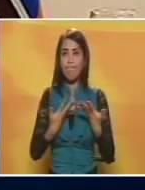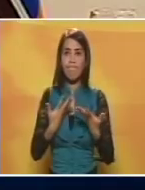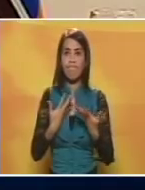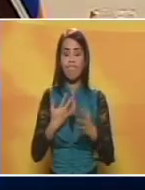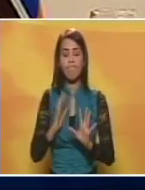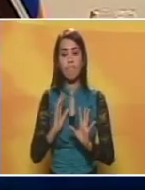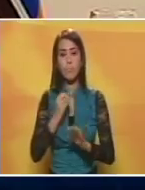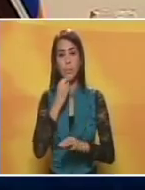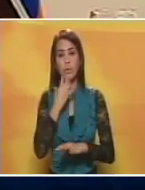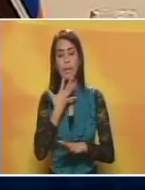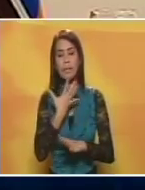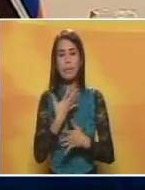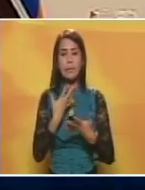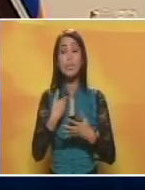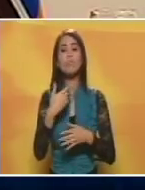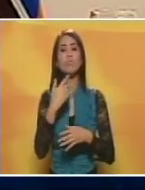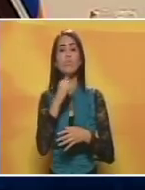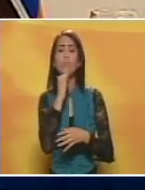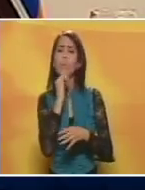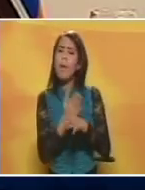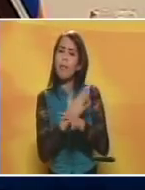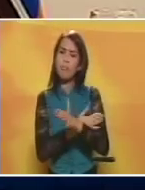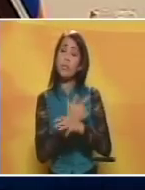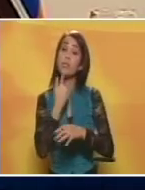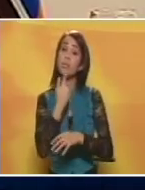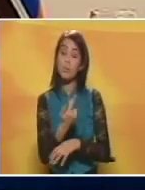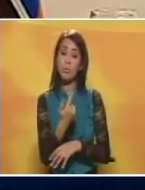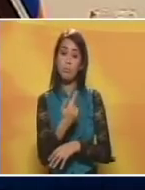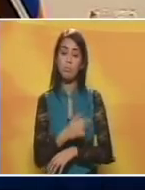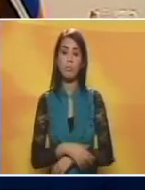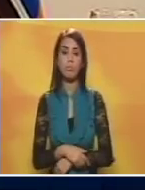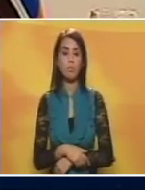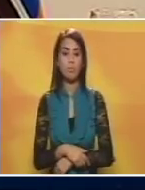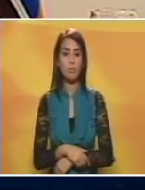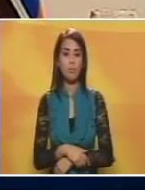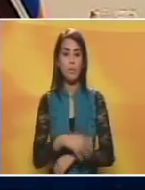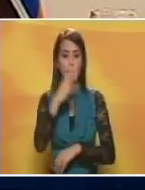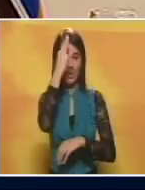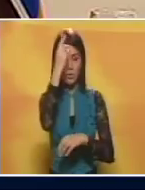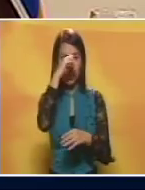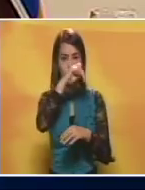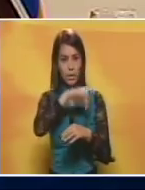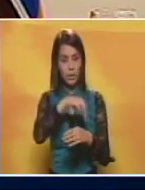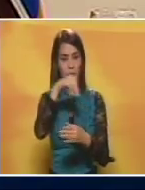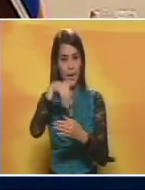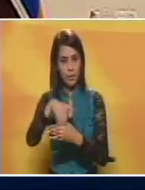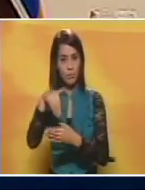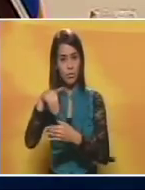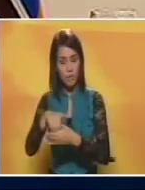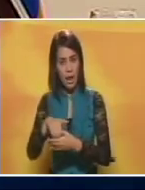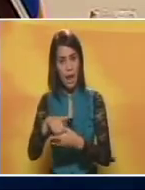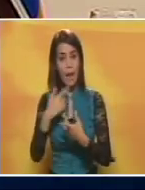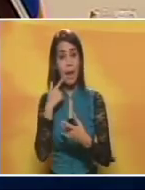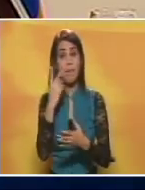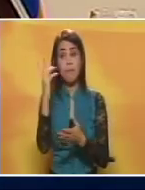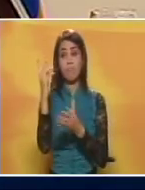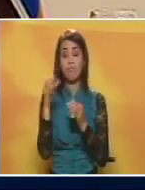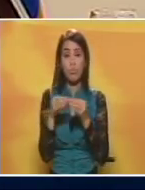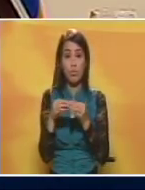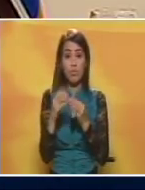mira, yo lo anuncié y yo dije que el Consejo Nacional Electoral iba a enviar